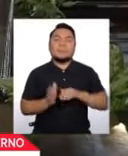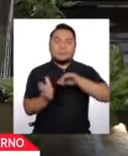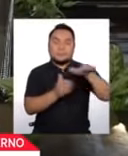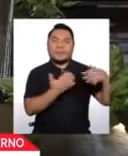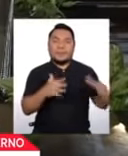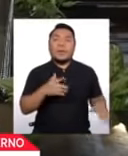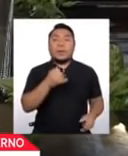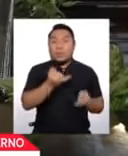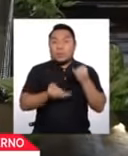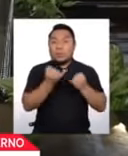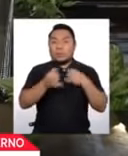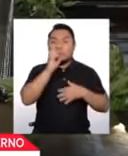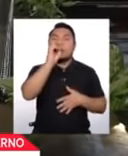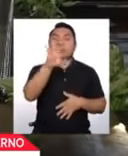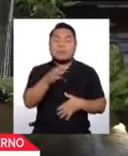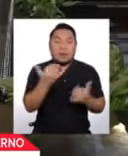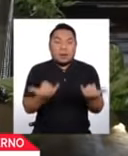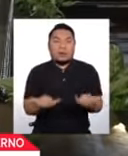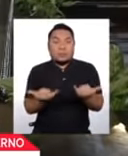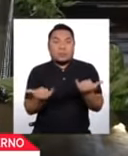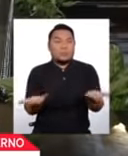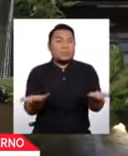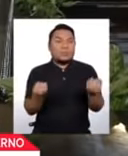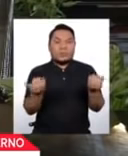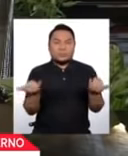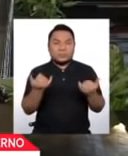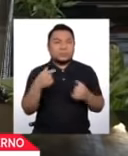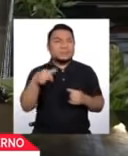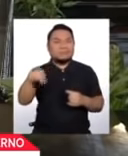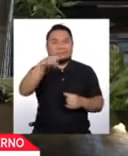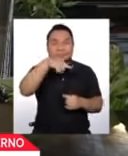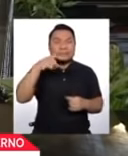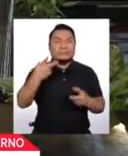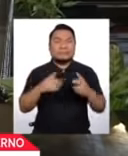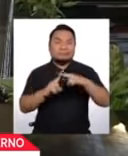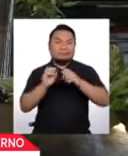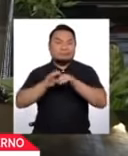en la situación actual que nos encontramos,